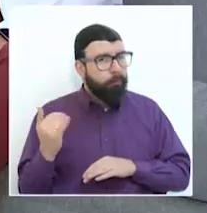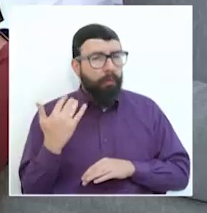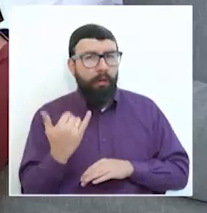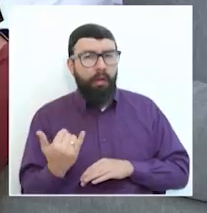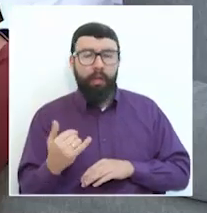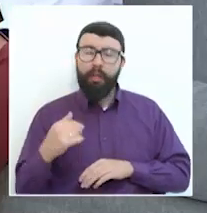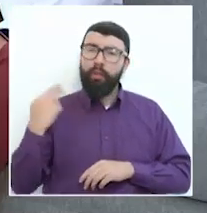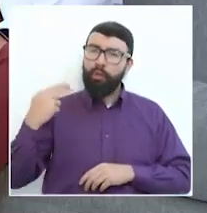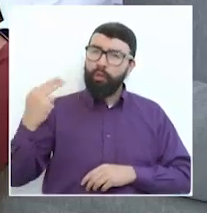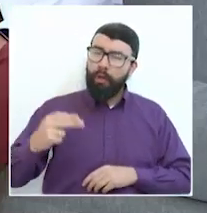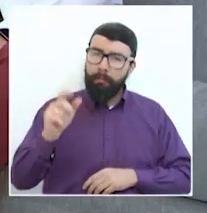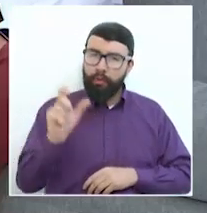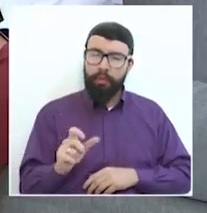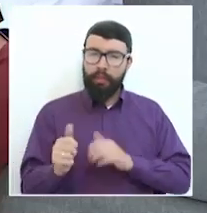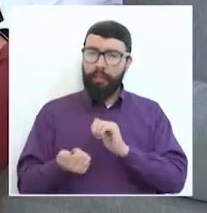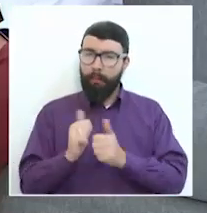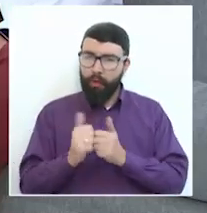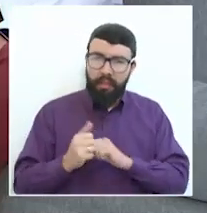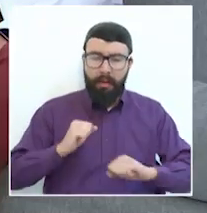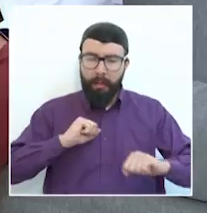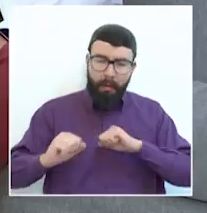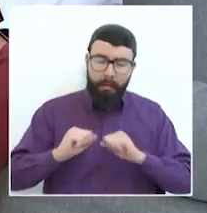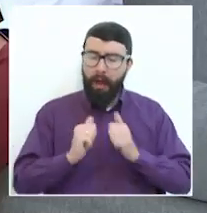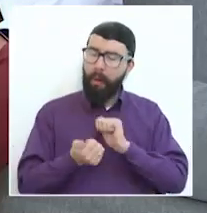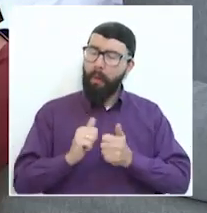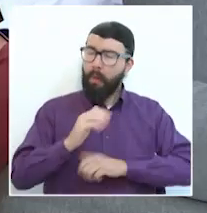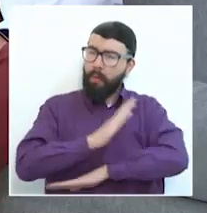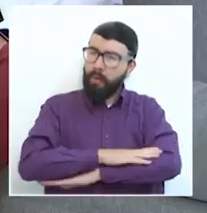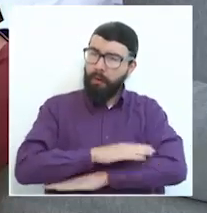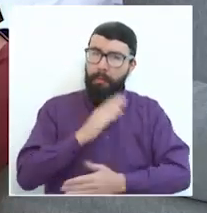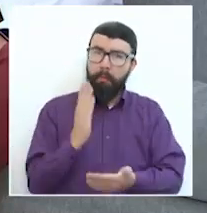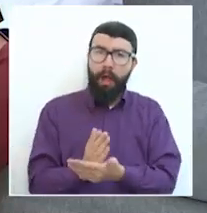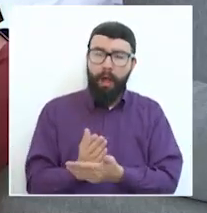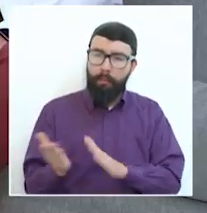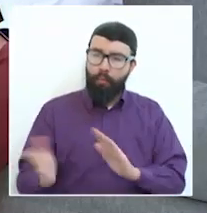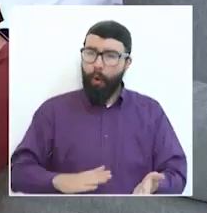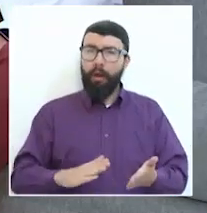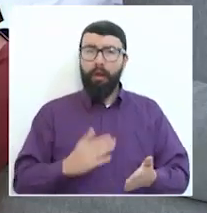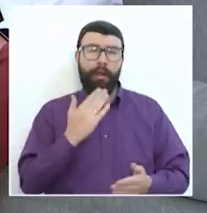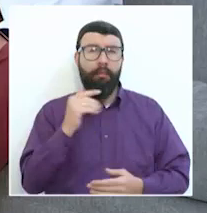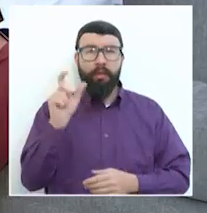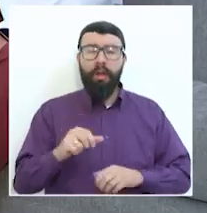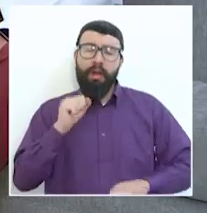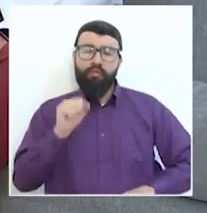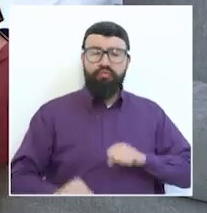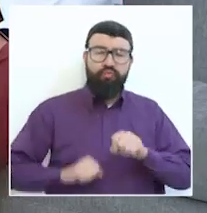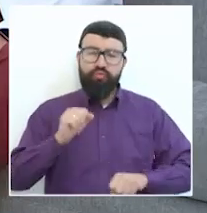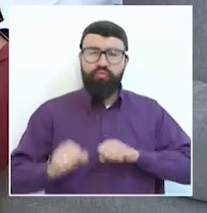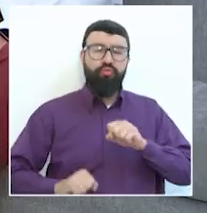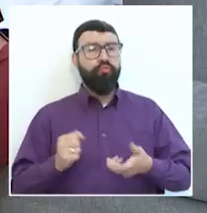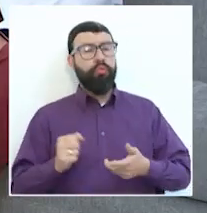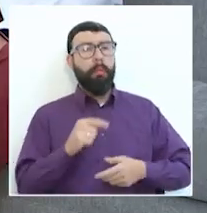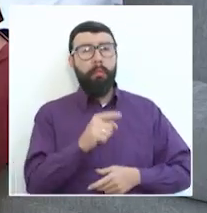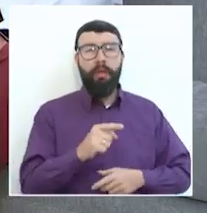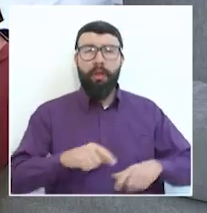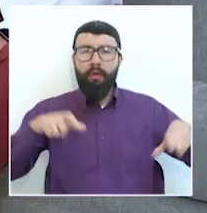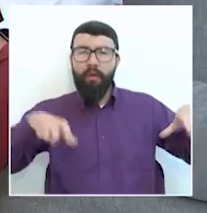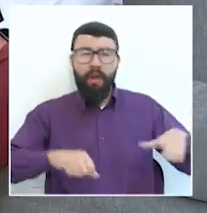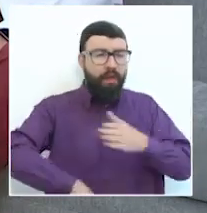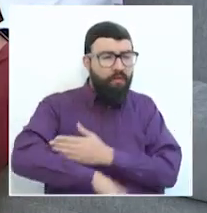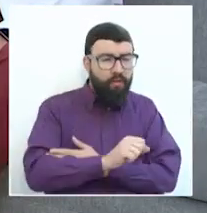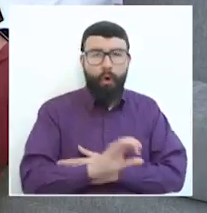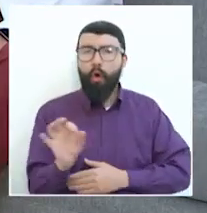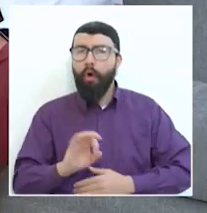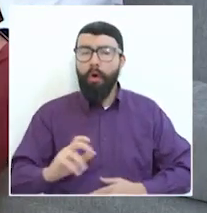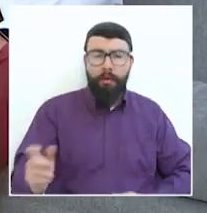de deportistas que se mueren. Tan raro, se fue a montar en bicicleta, se echó 2 partidos de fútbol, un partido de